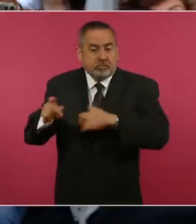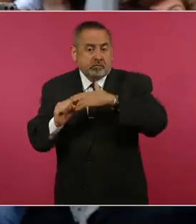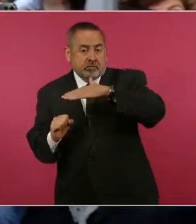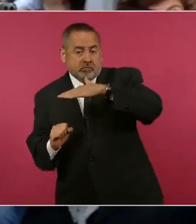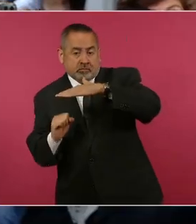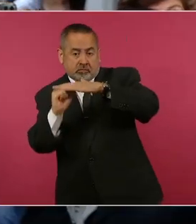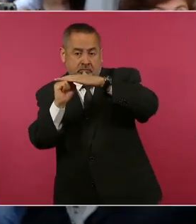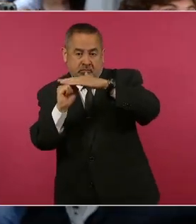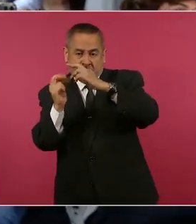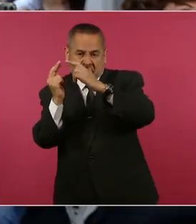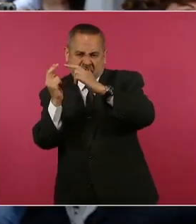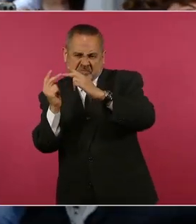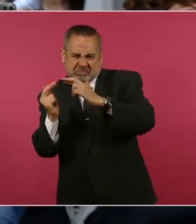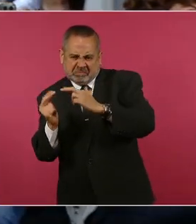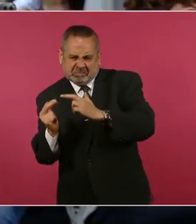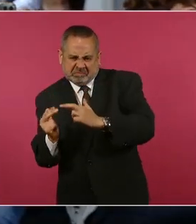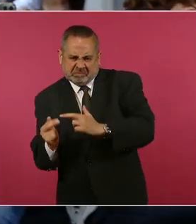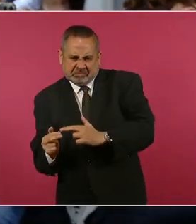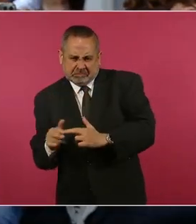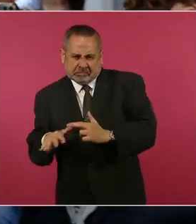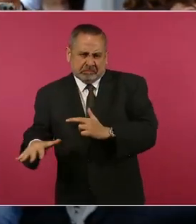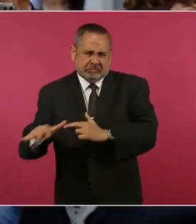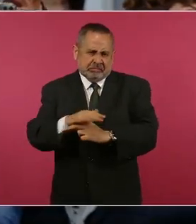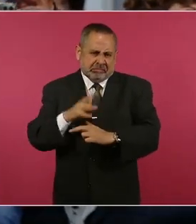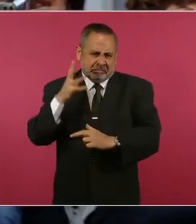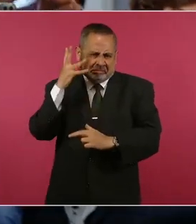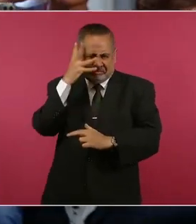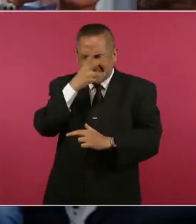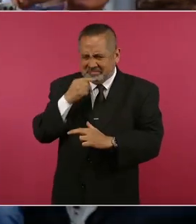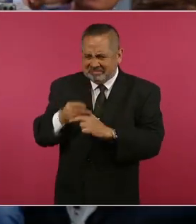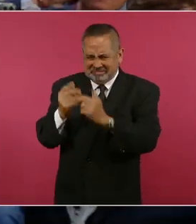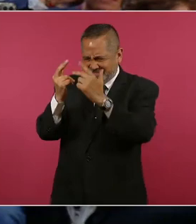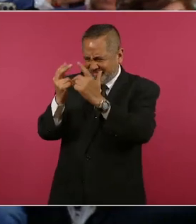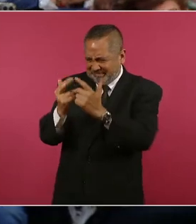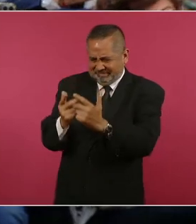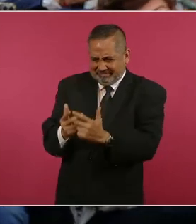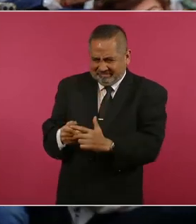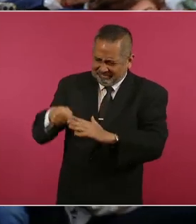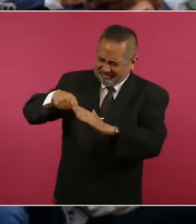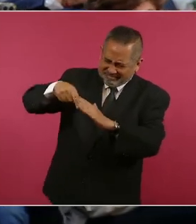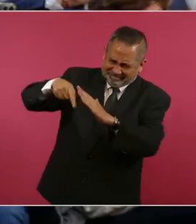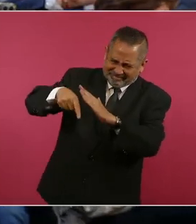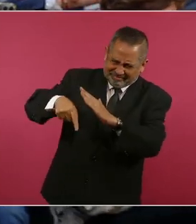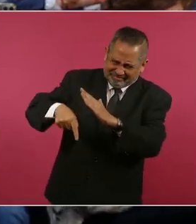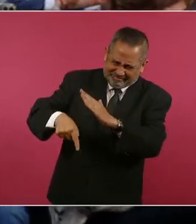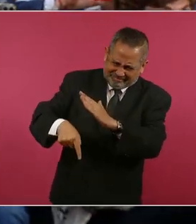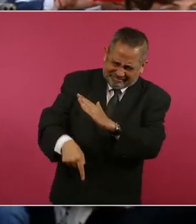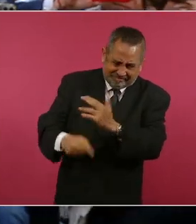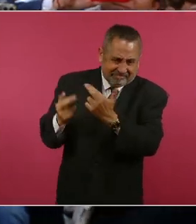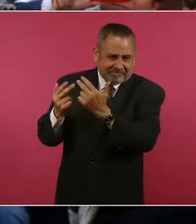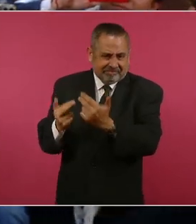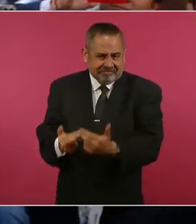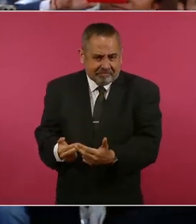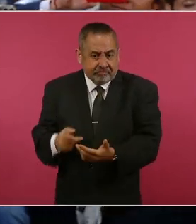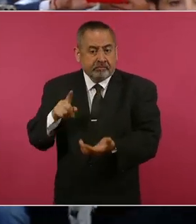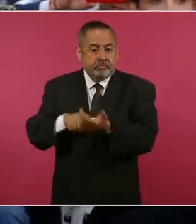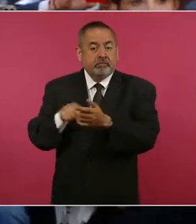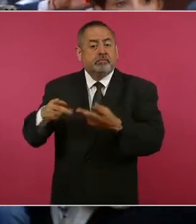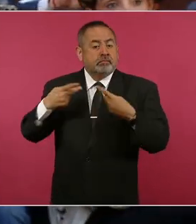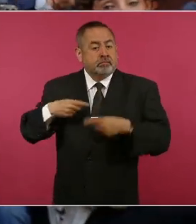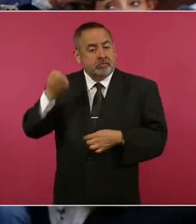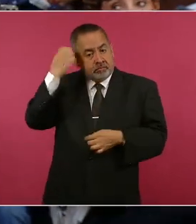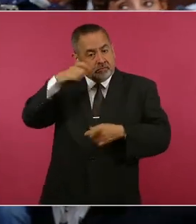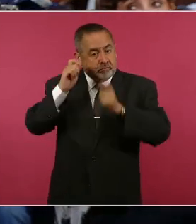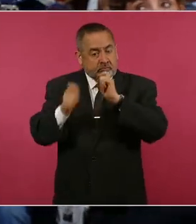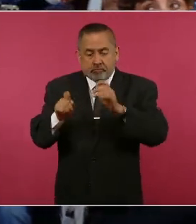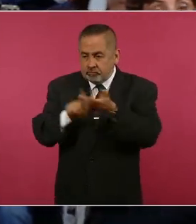hierro rompía todo este ecosistema tan sensible y único de los cenotes y llegaba hasta el agua. Había allí una persona experta